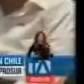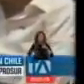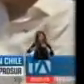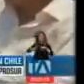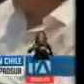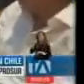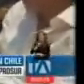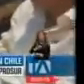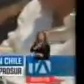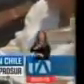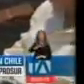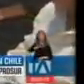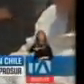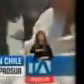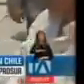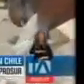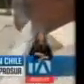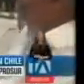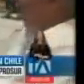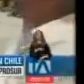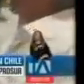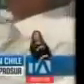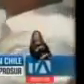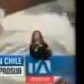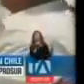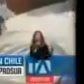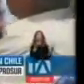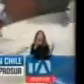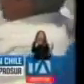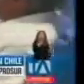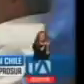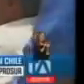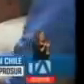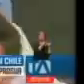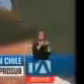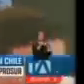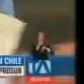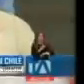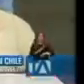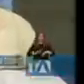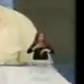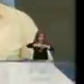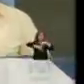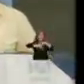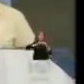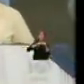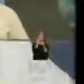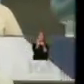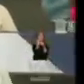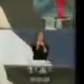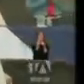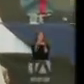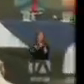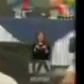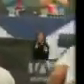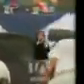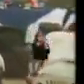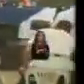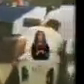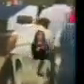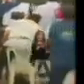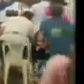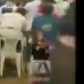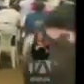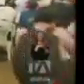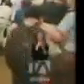viajará a Santiago de Chile, ciudad donde se darán cita a varios mandatarios sudamericanos, como una de las primeras acciones en respaldo al Foro para el